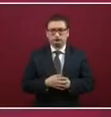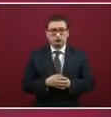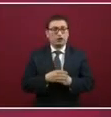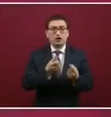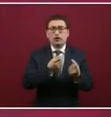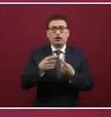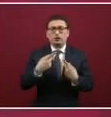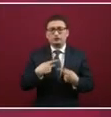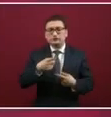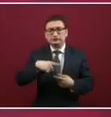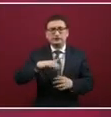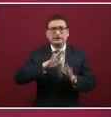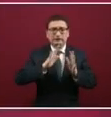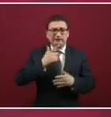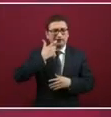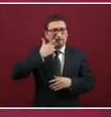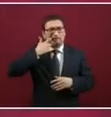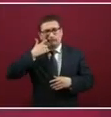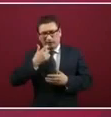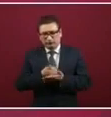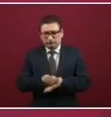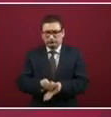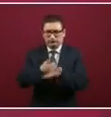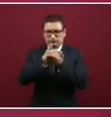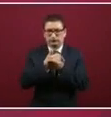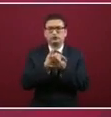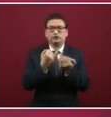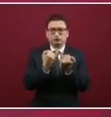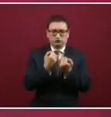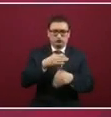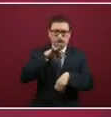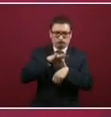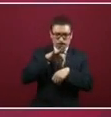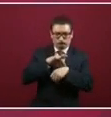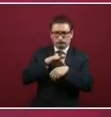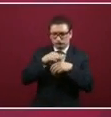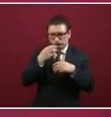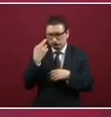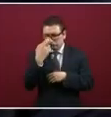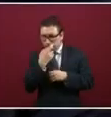adictos, atención médica,